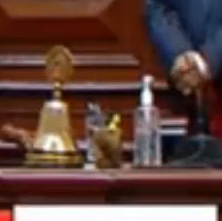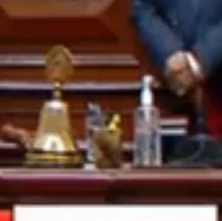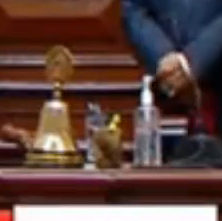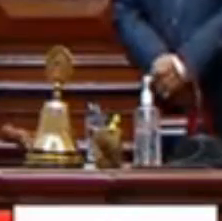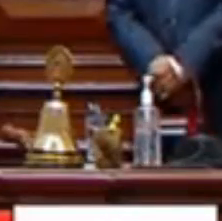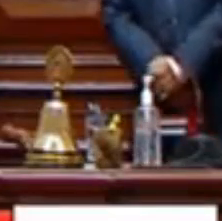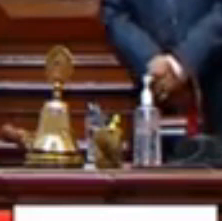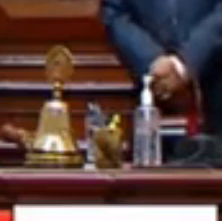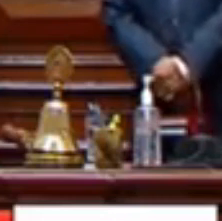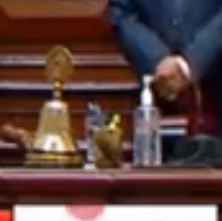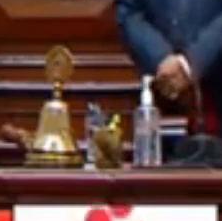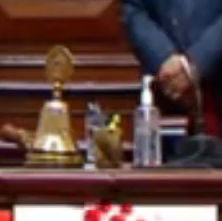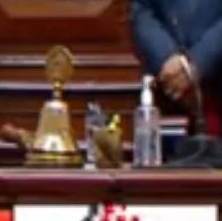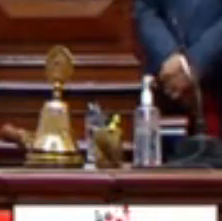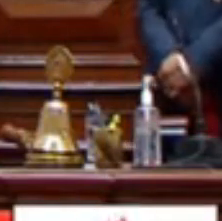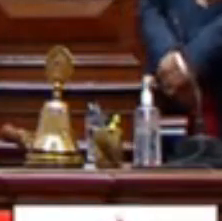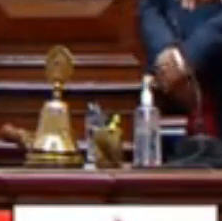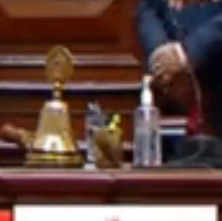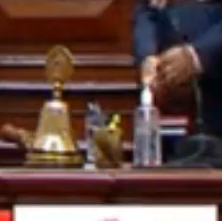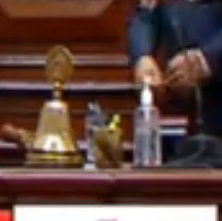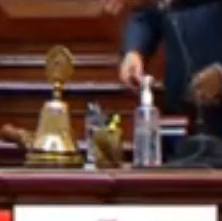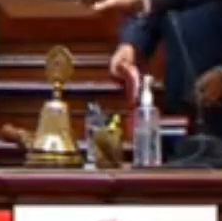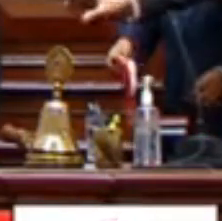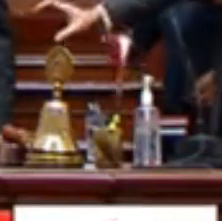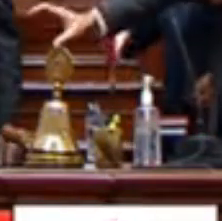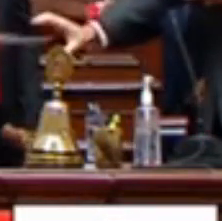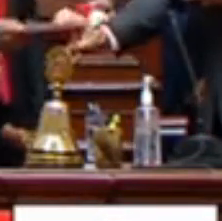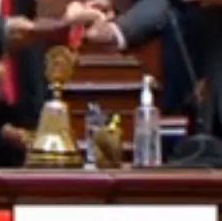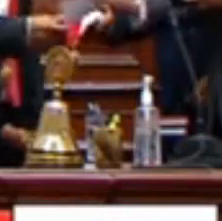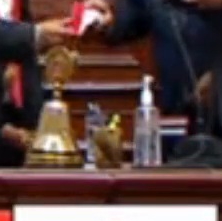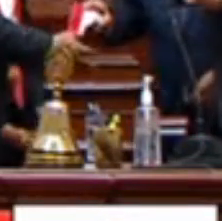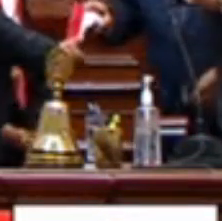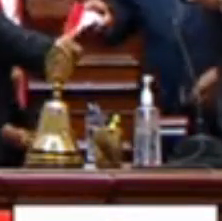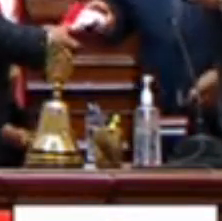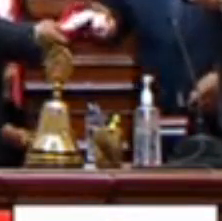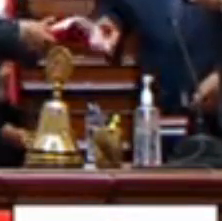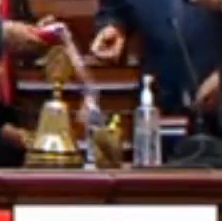que él y la nación se lo demanden.